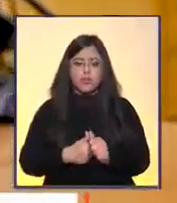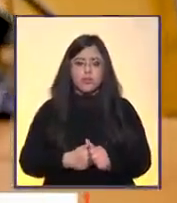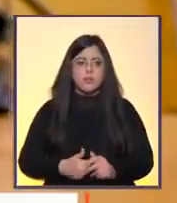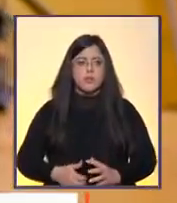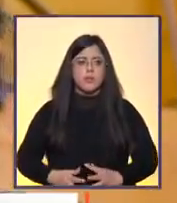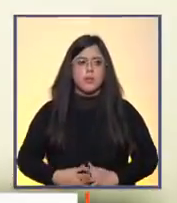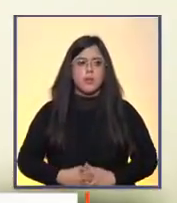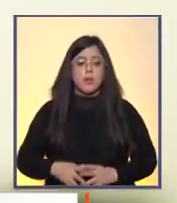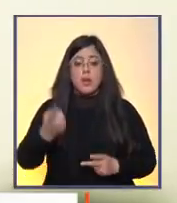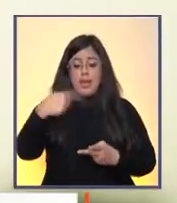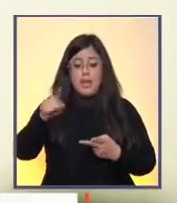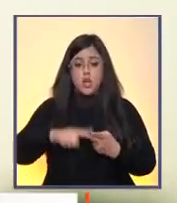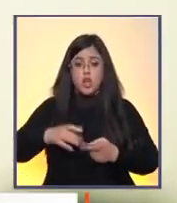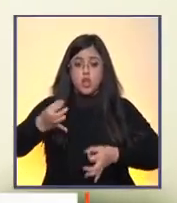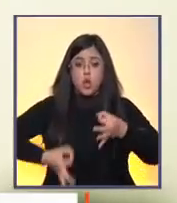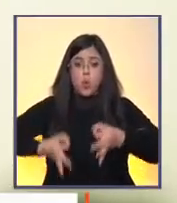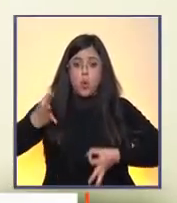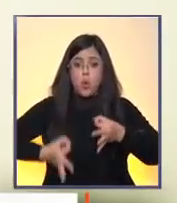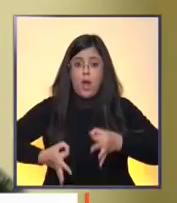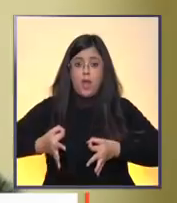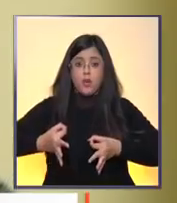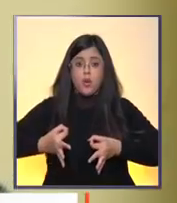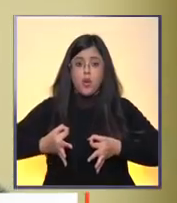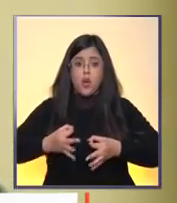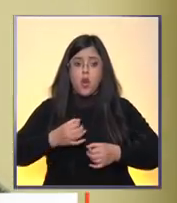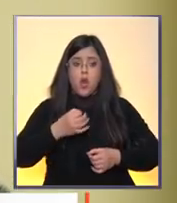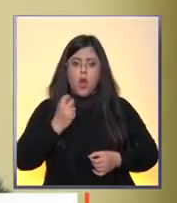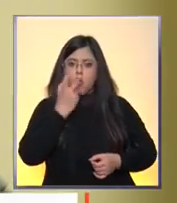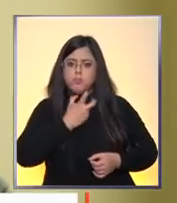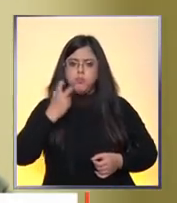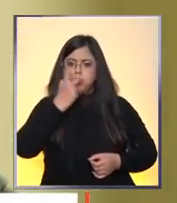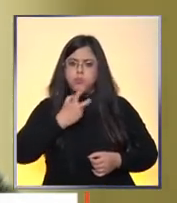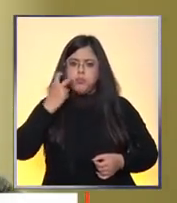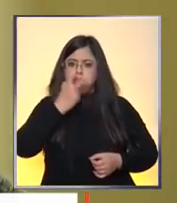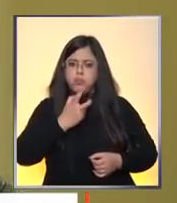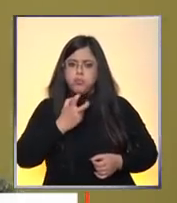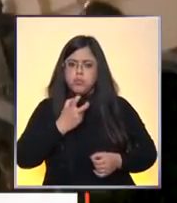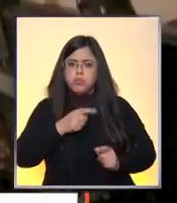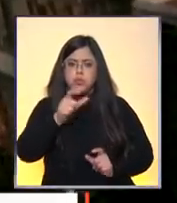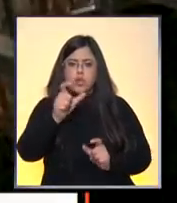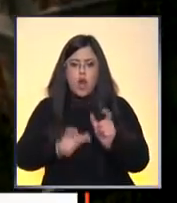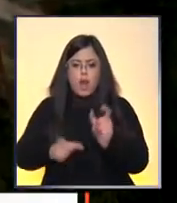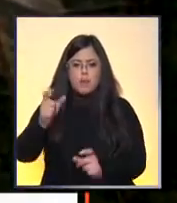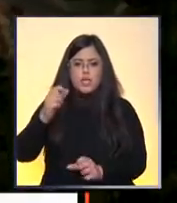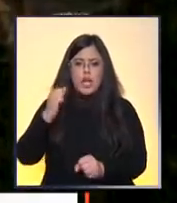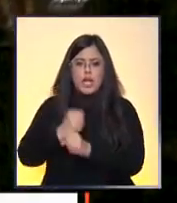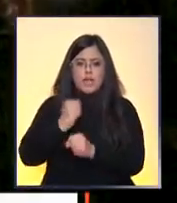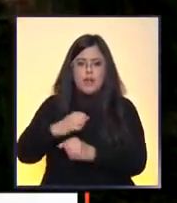En otro juzgado, un magistrado usa vocabulario de alto calibre con sus subalternas.